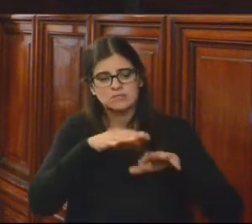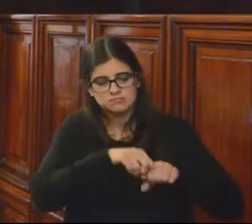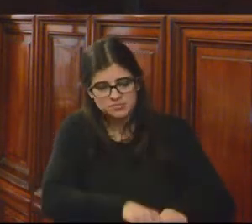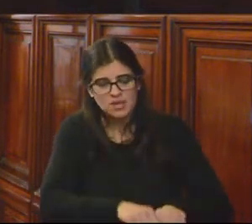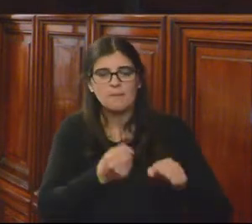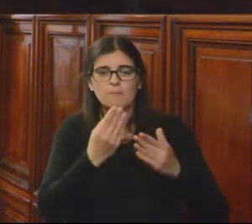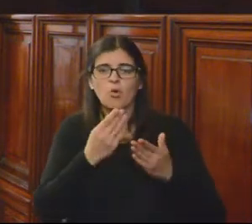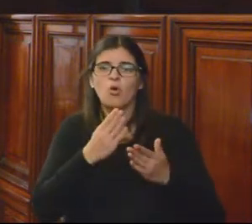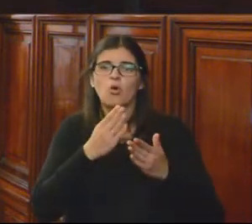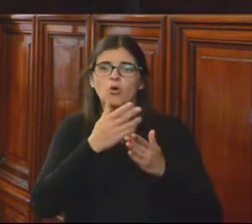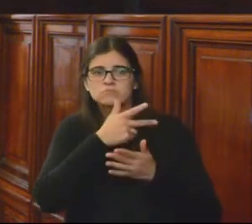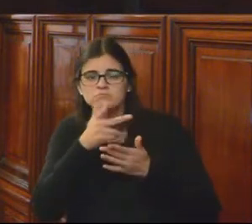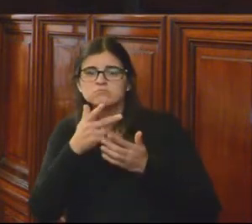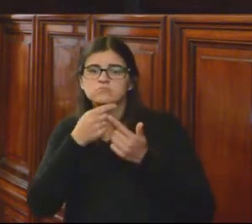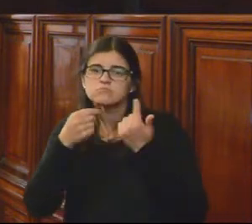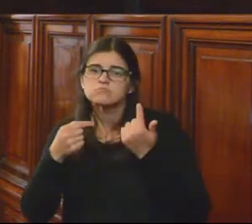estar documentando